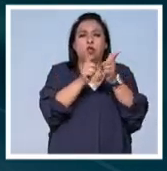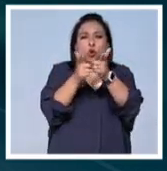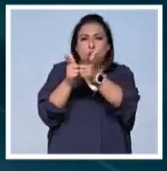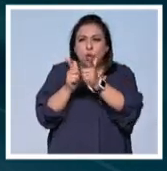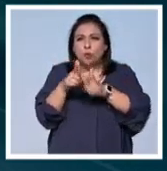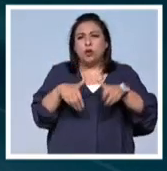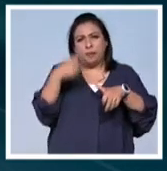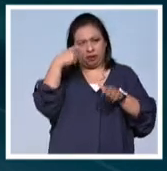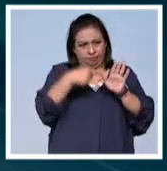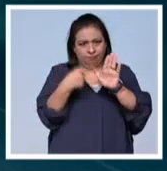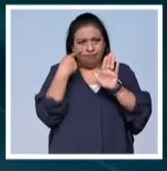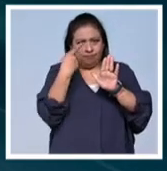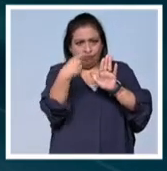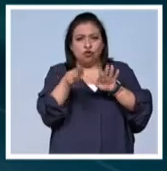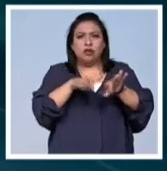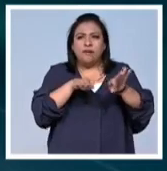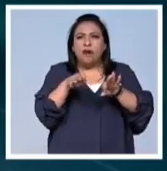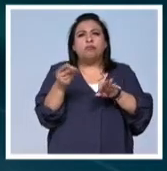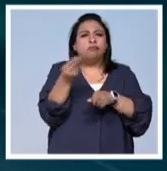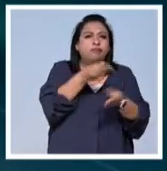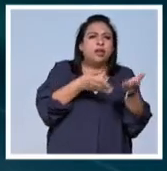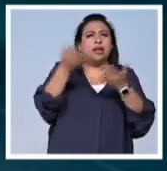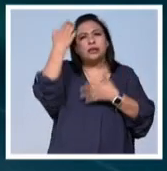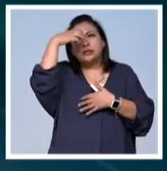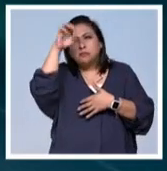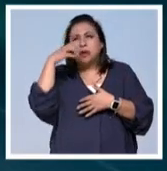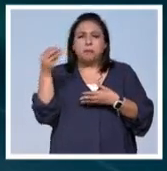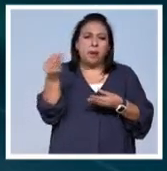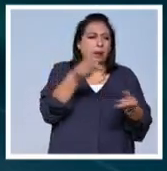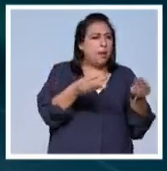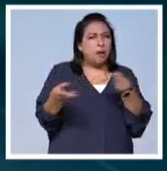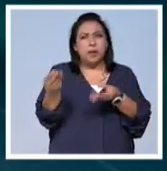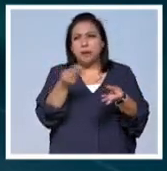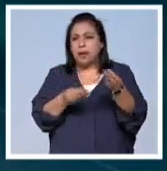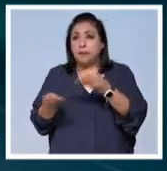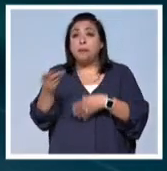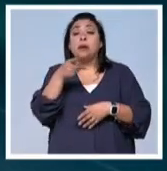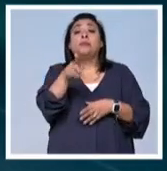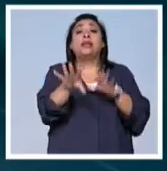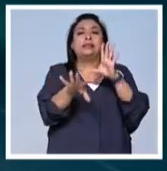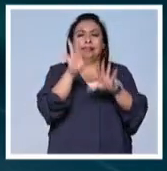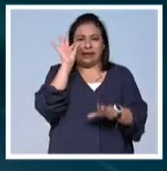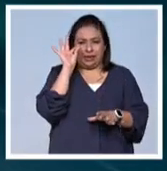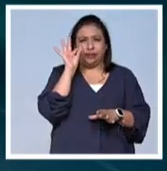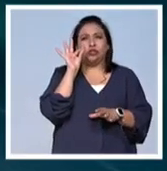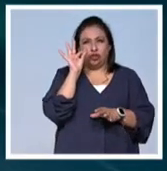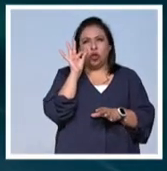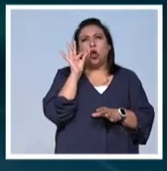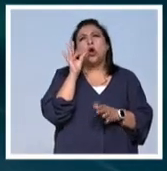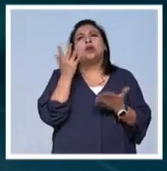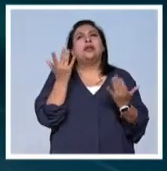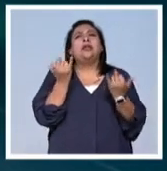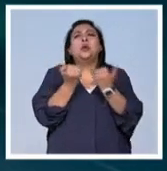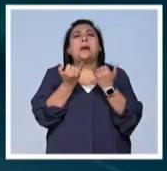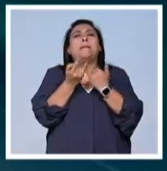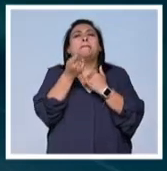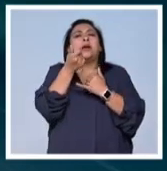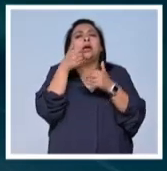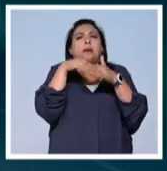teatrales para que muestren su trabajo e intercambien experiencias entre sí la selección es como la